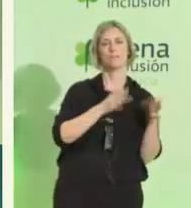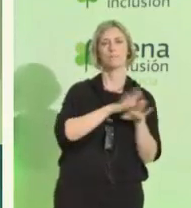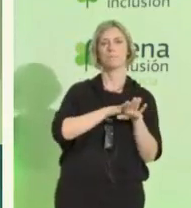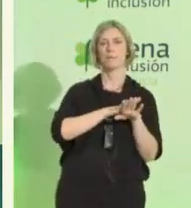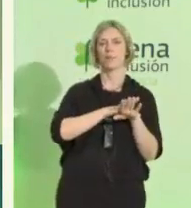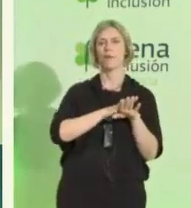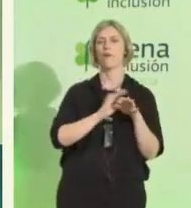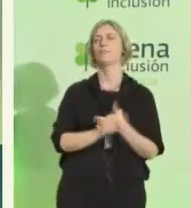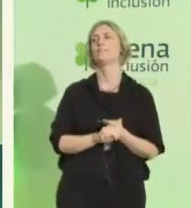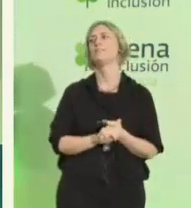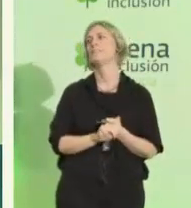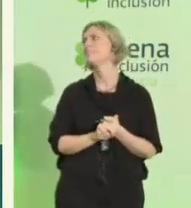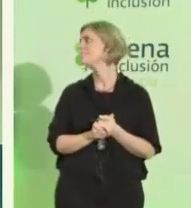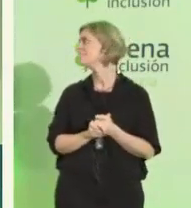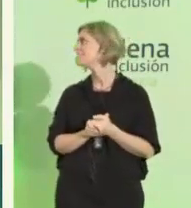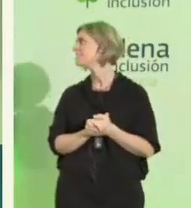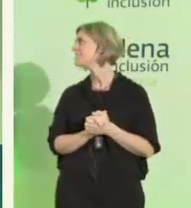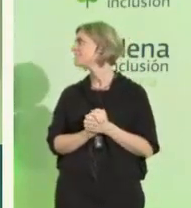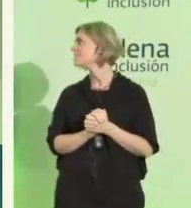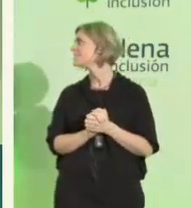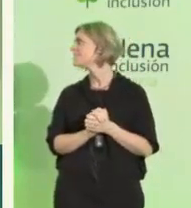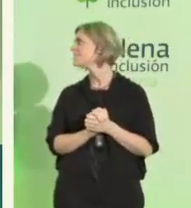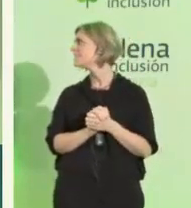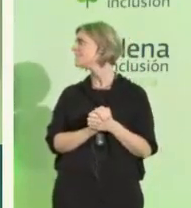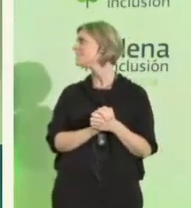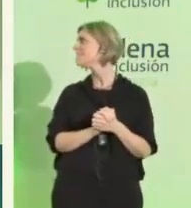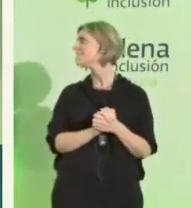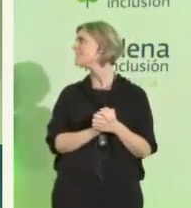Disculpe pero hay cosas que